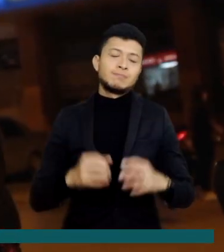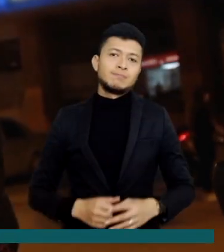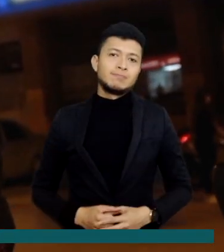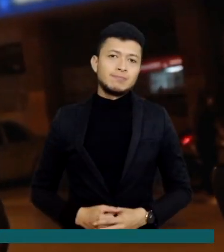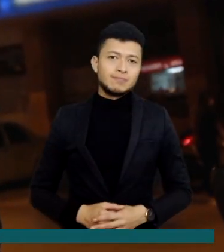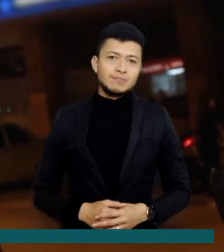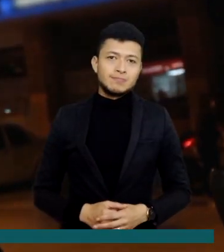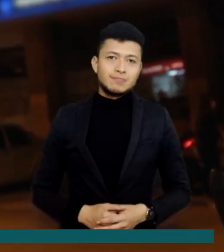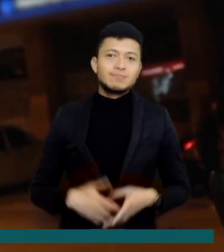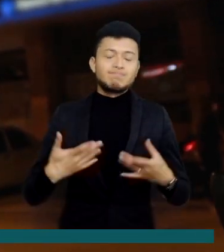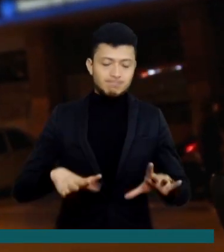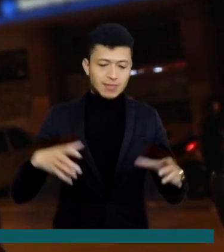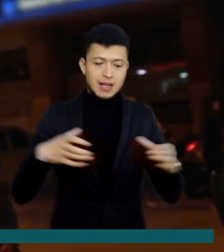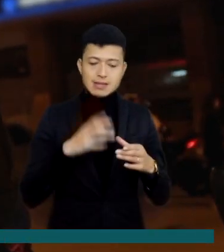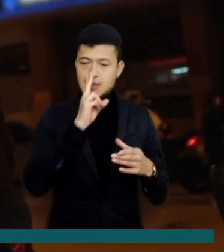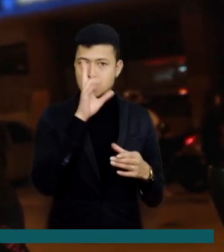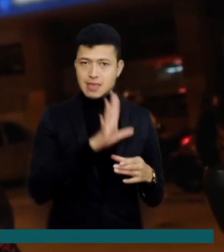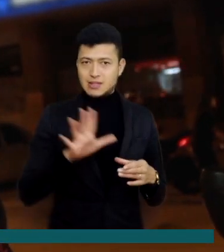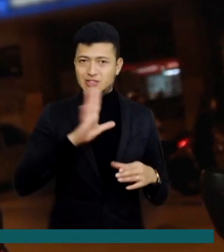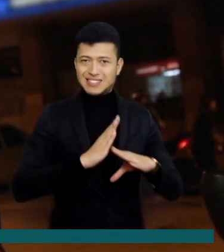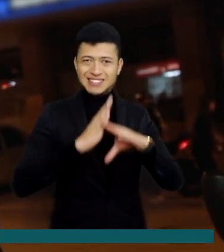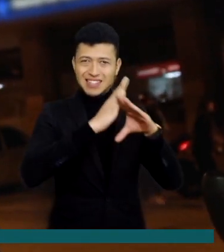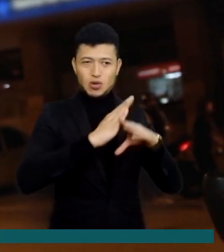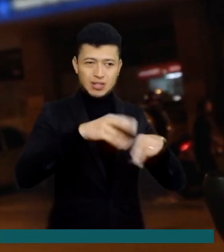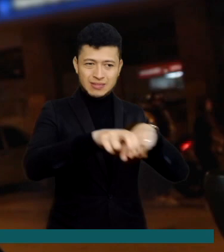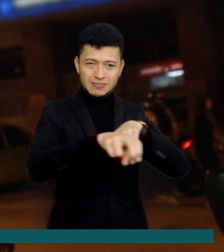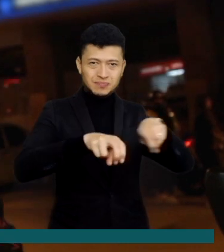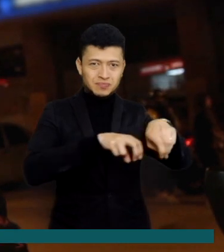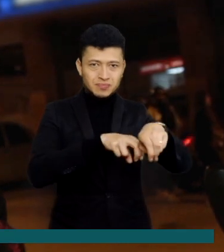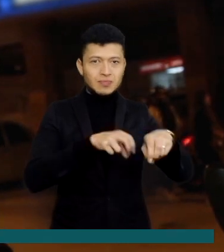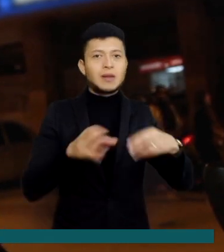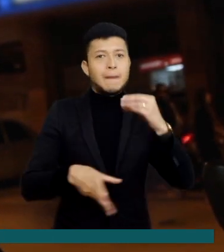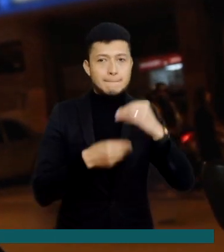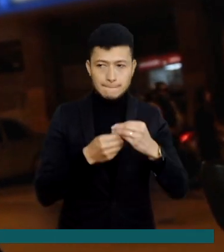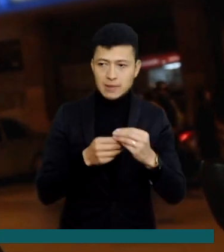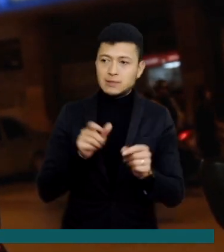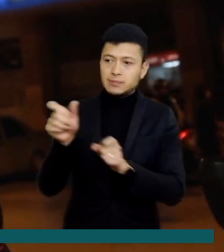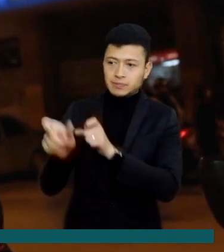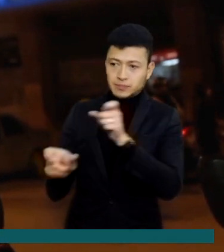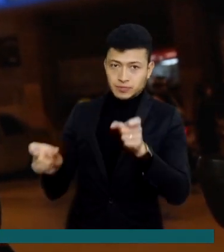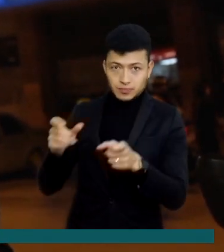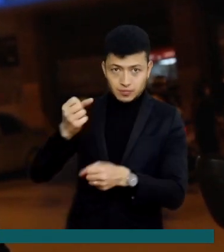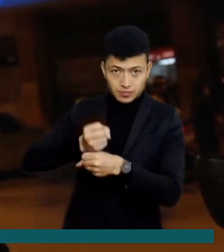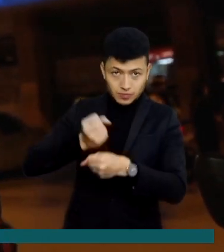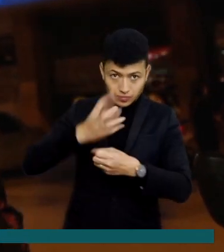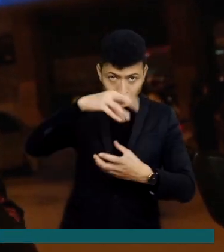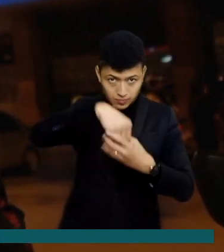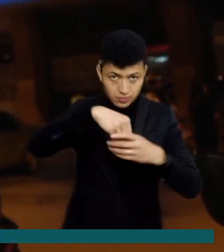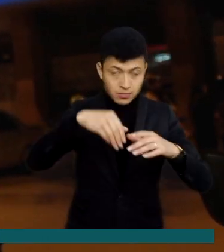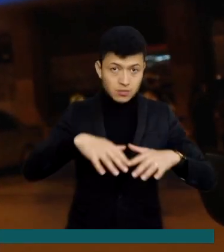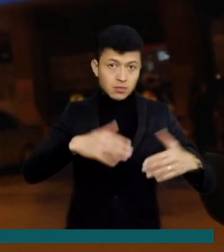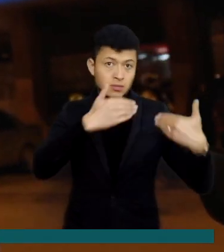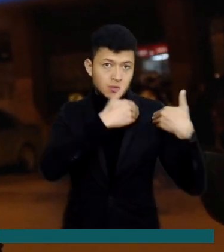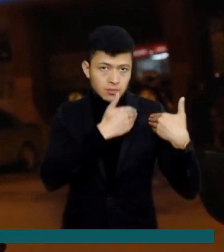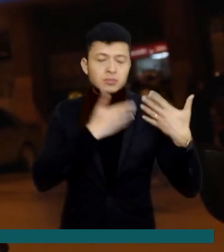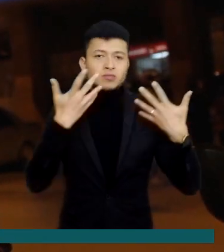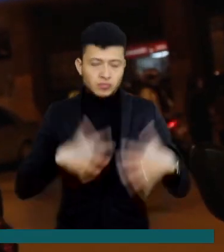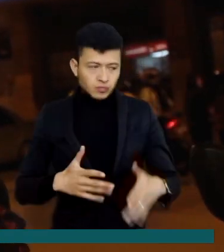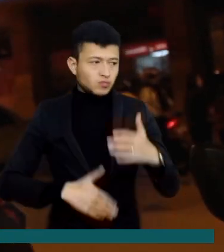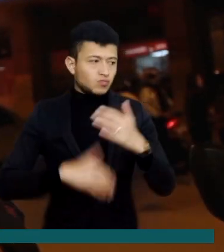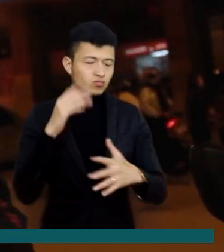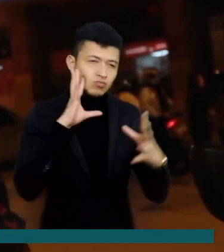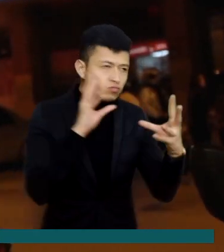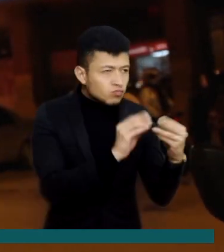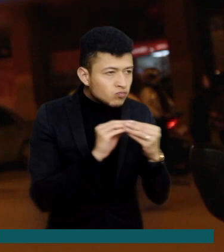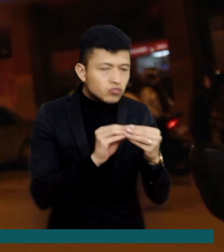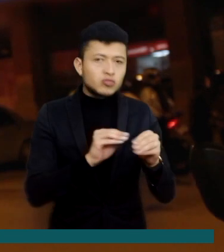Ya la Agencia Nacional de Seguridad Vial, con el personal que tiene aquí en la ciudad, con los responsables, ya se han